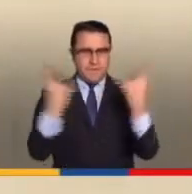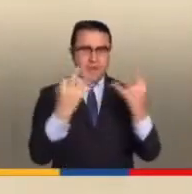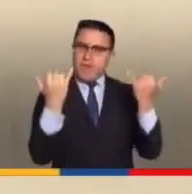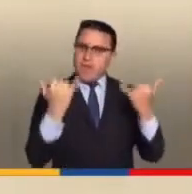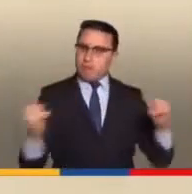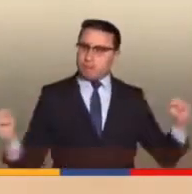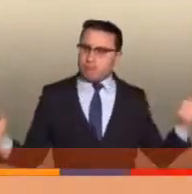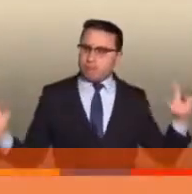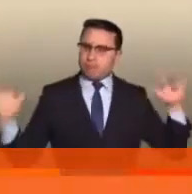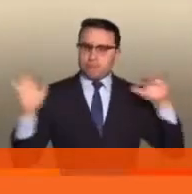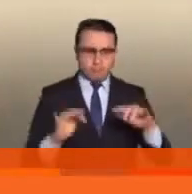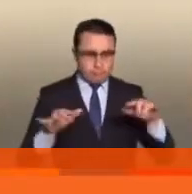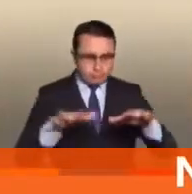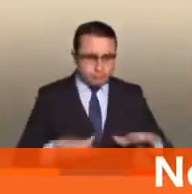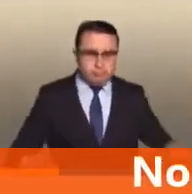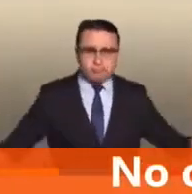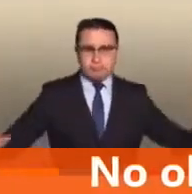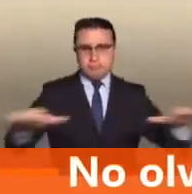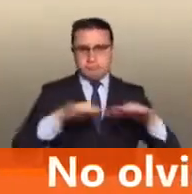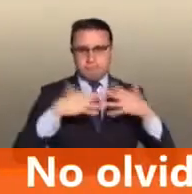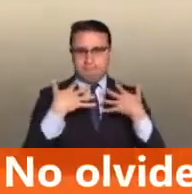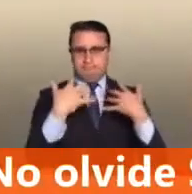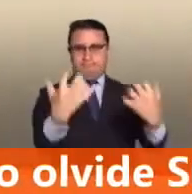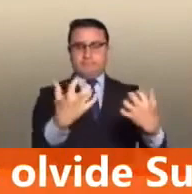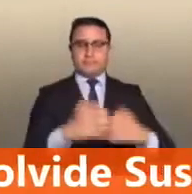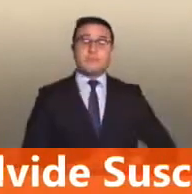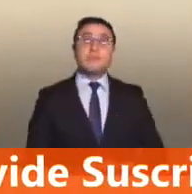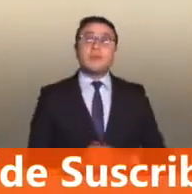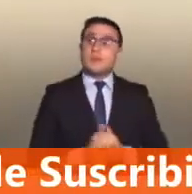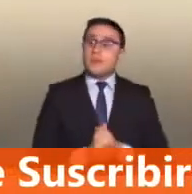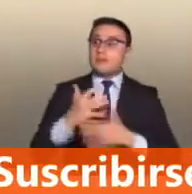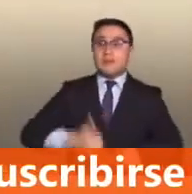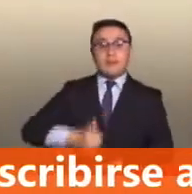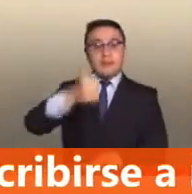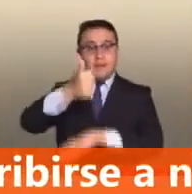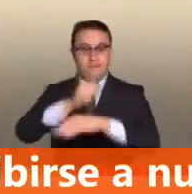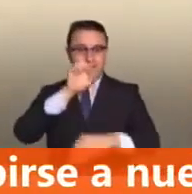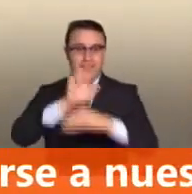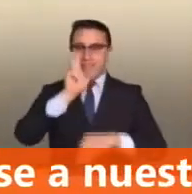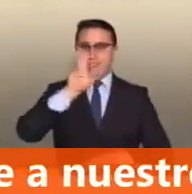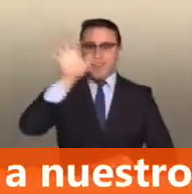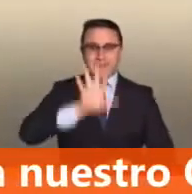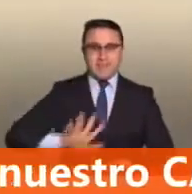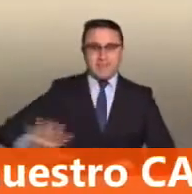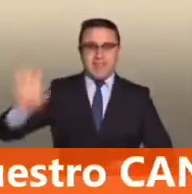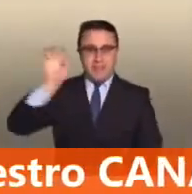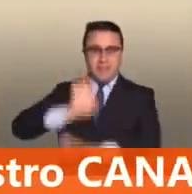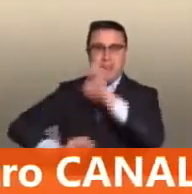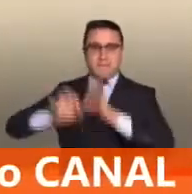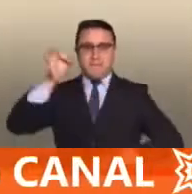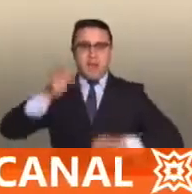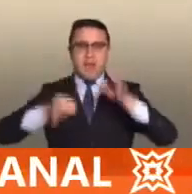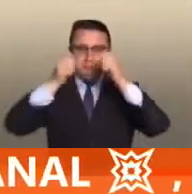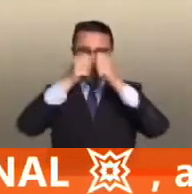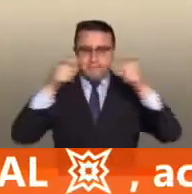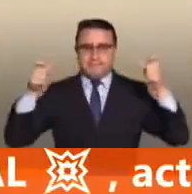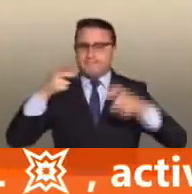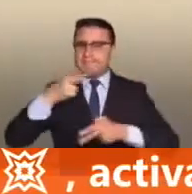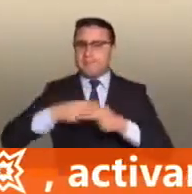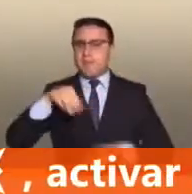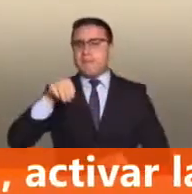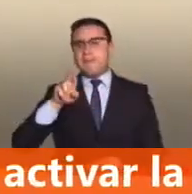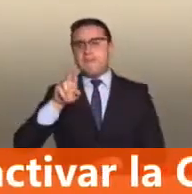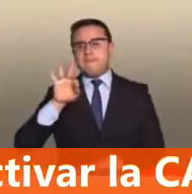nos acompañan. Saludo aquí a la directora de la Agencia Nacional de Defensa Jurídica del Estado, Marta